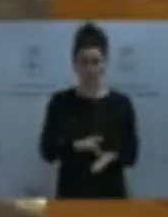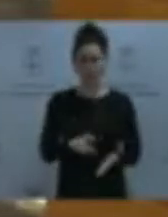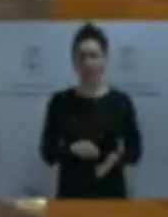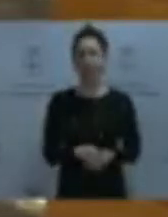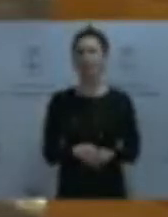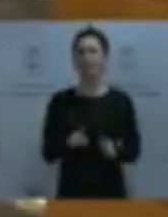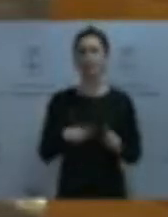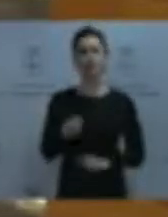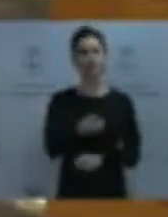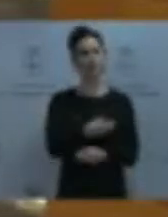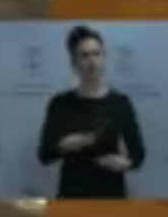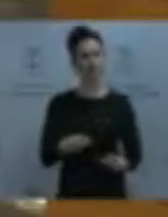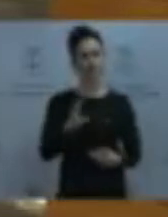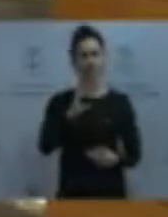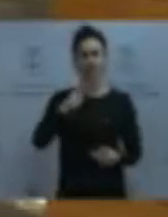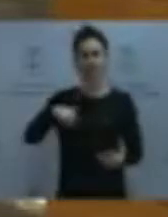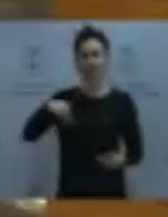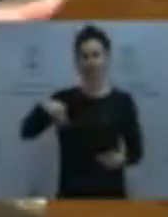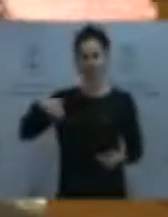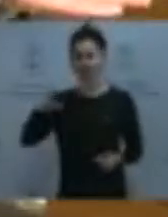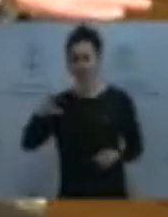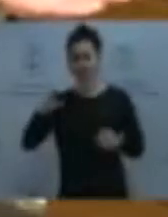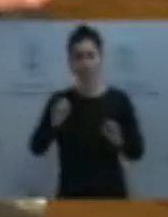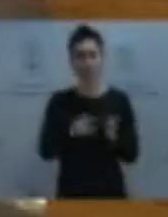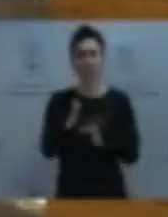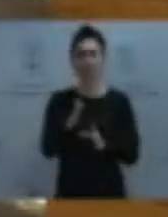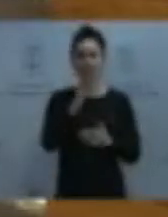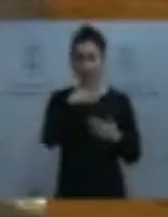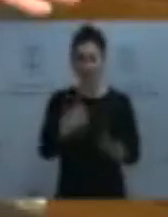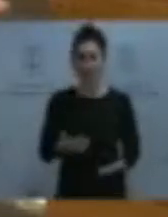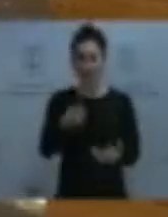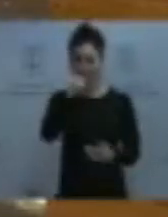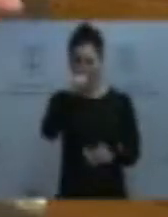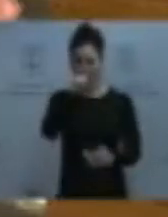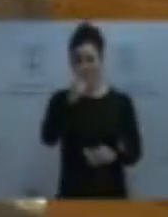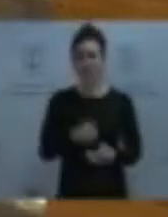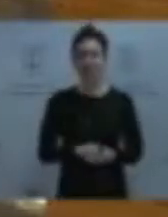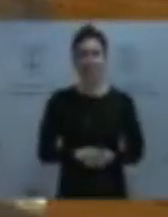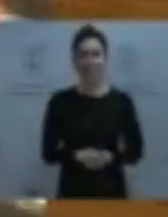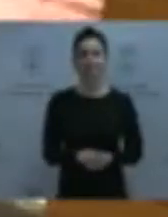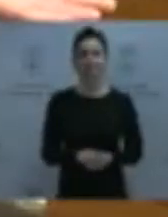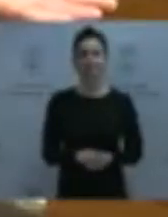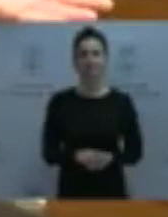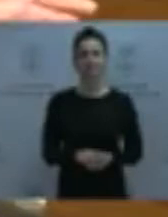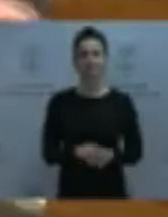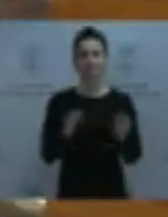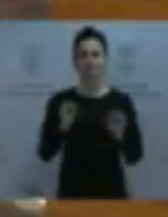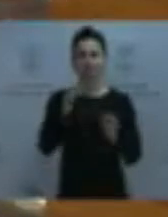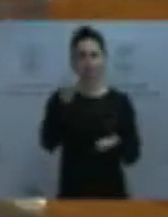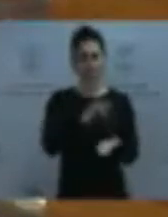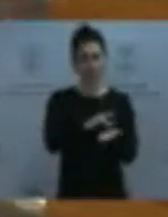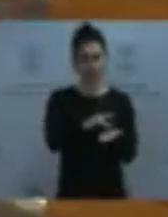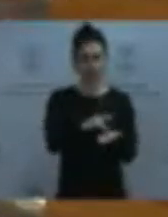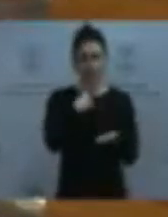mes de abril del presente ejercicio, antes por la secuencia de fechas le decía, la CNMC ha tardado